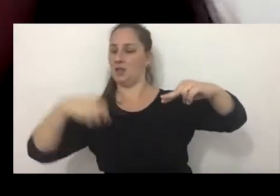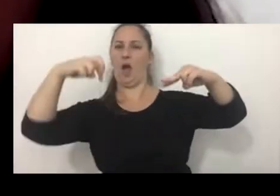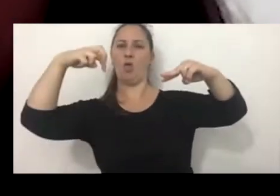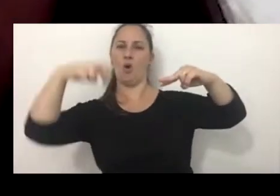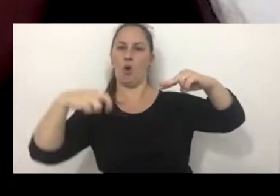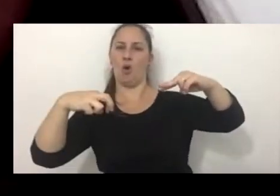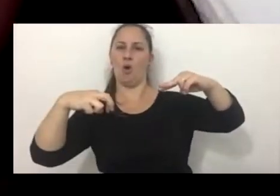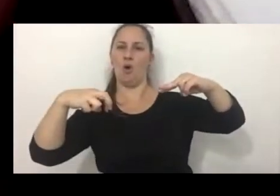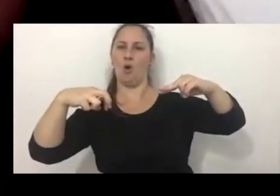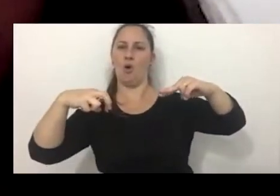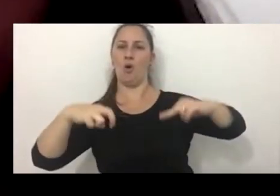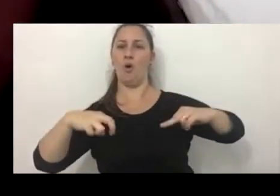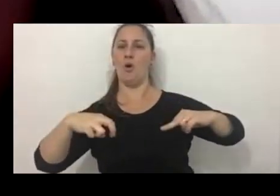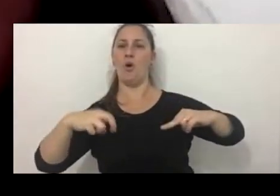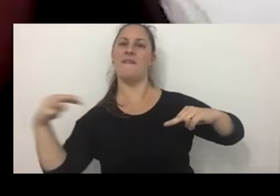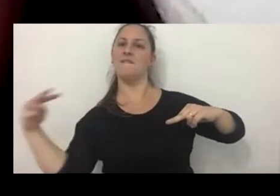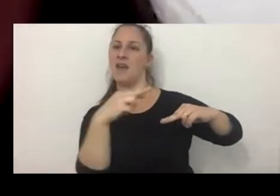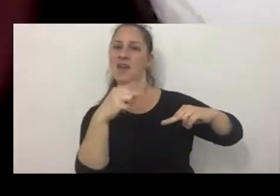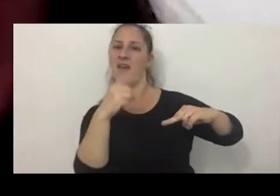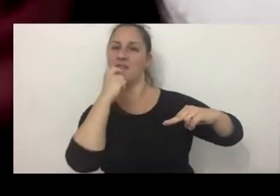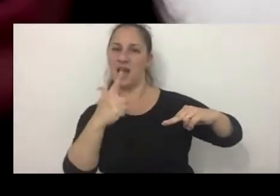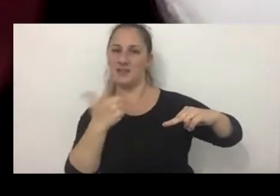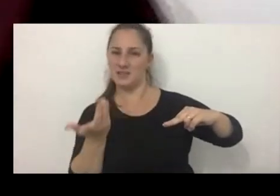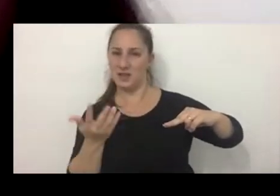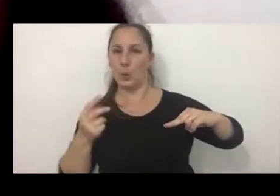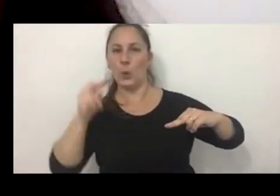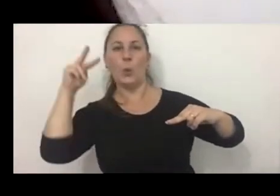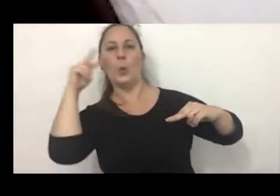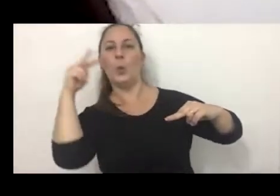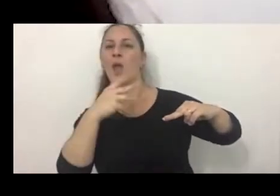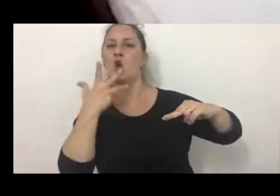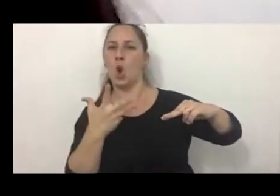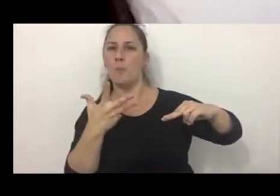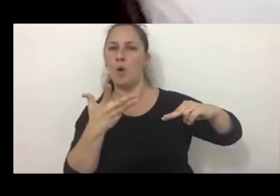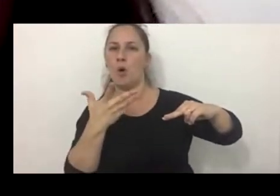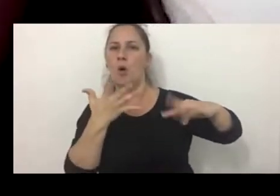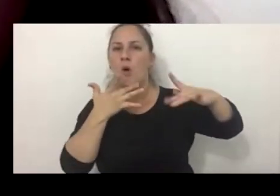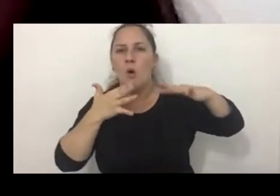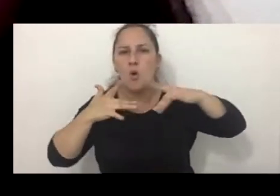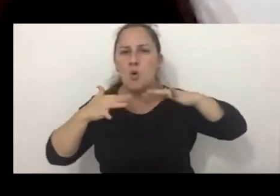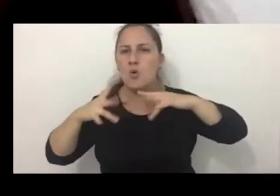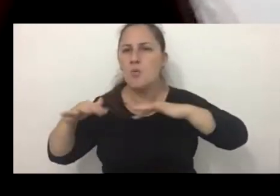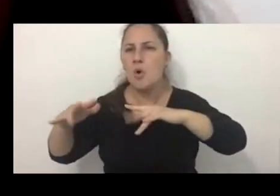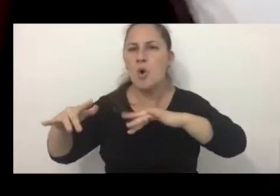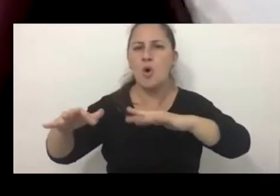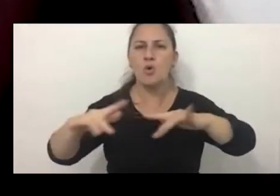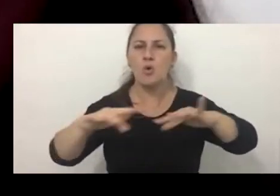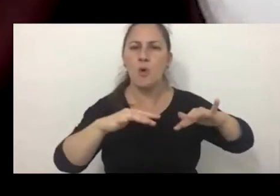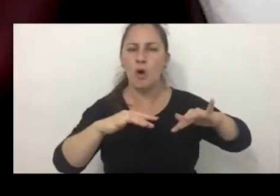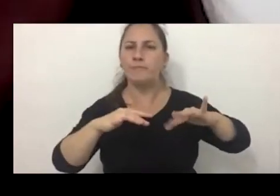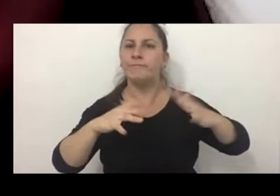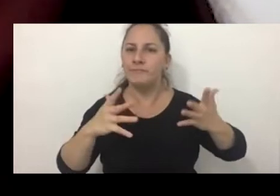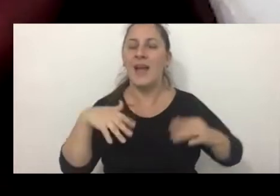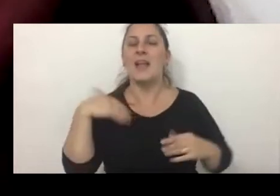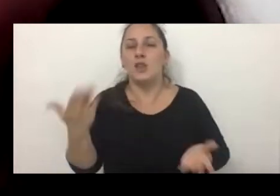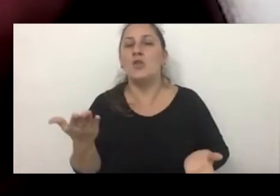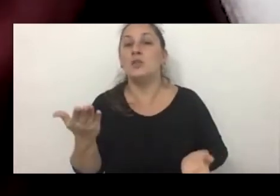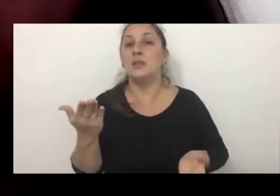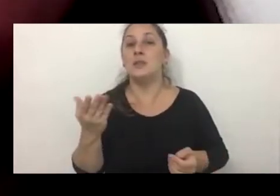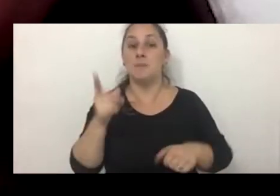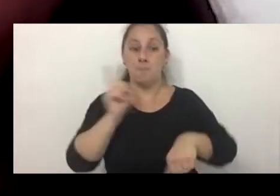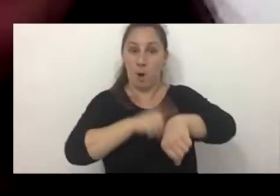los partos él estaba presente porque le generaba mucha curiosidad, y se decía que había él también,